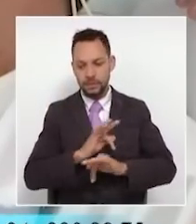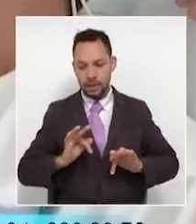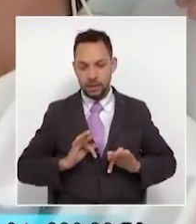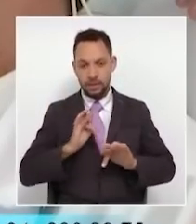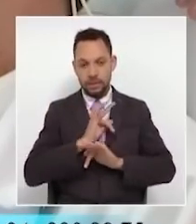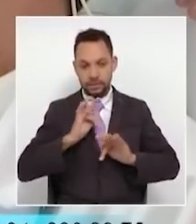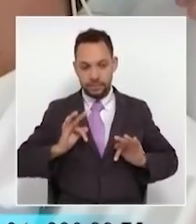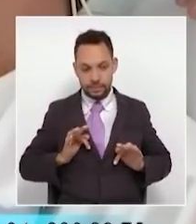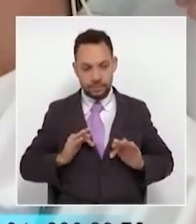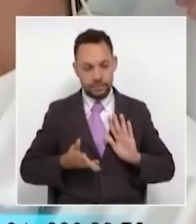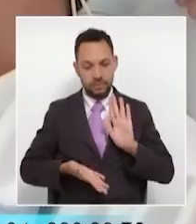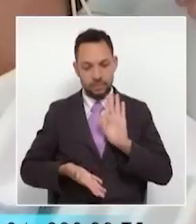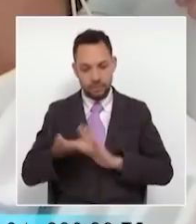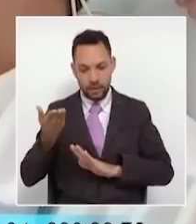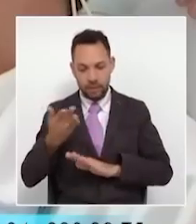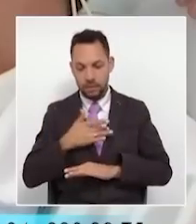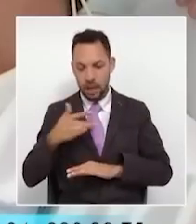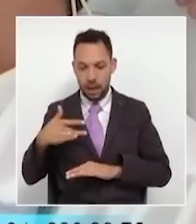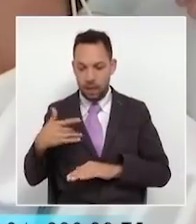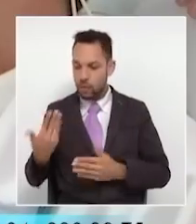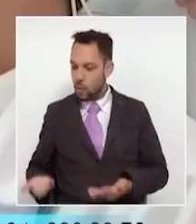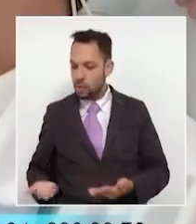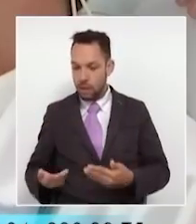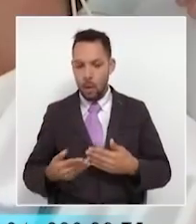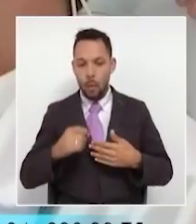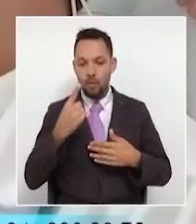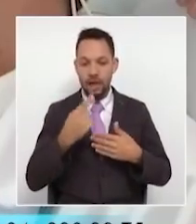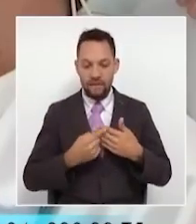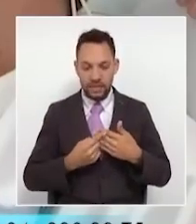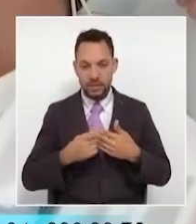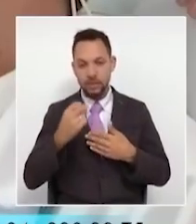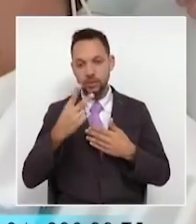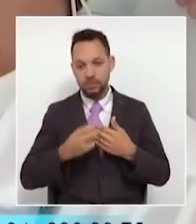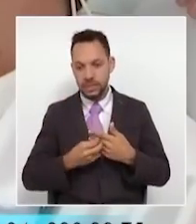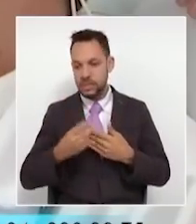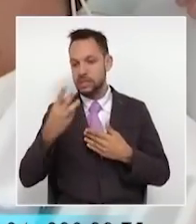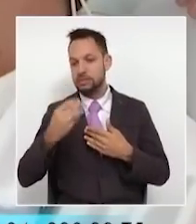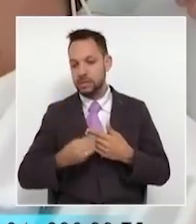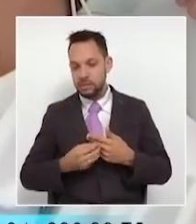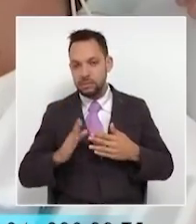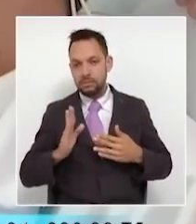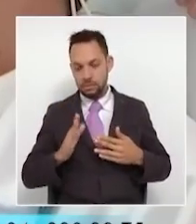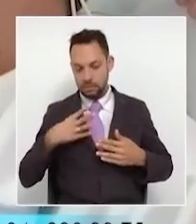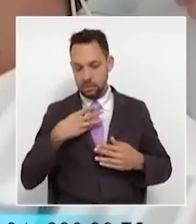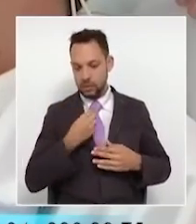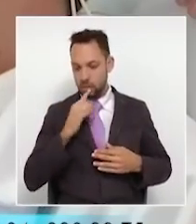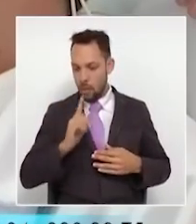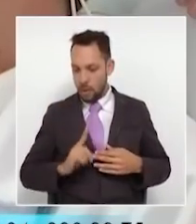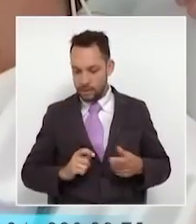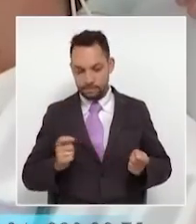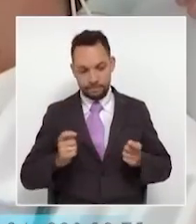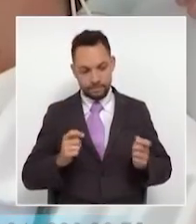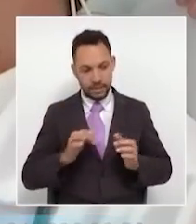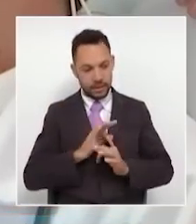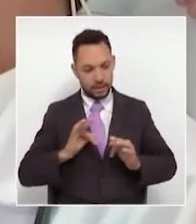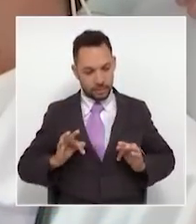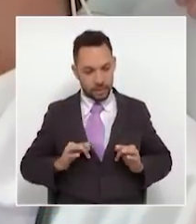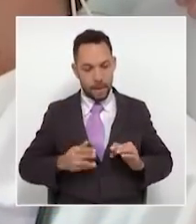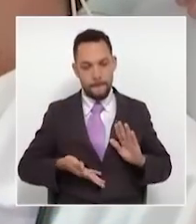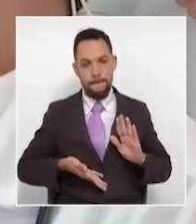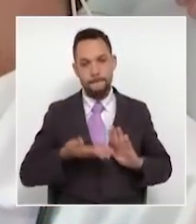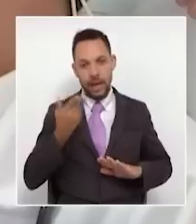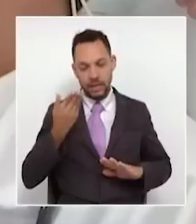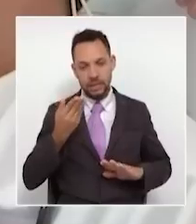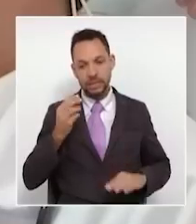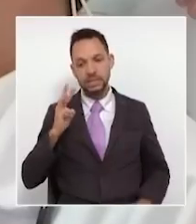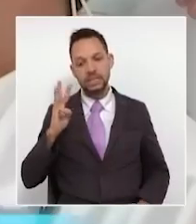reflejan mejoría solo en una sesión de dos sesiones y si son tratamientos que se extienden